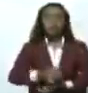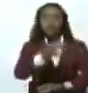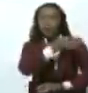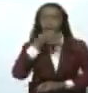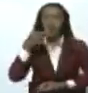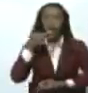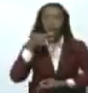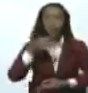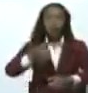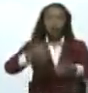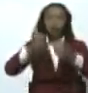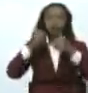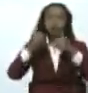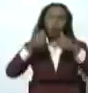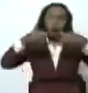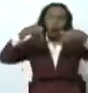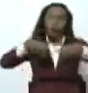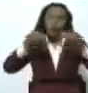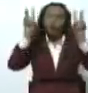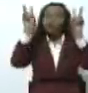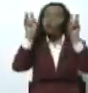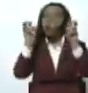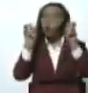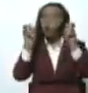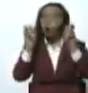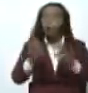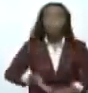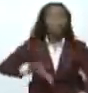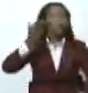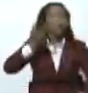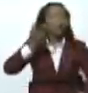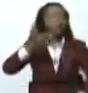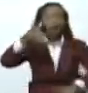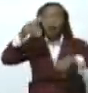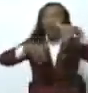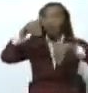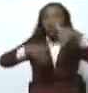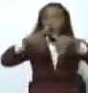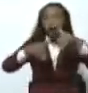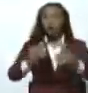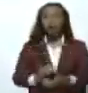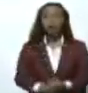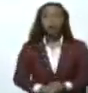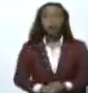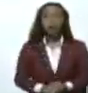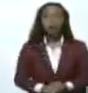exitosa de este nuevo desafío electoral.